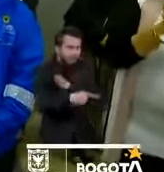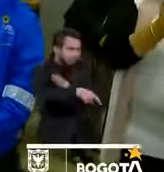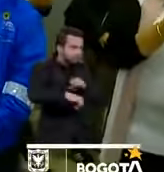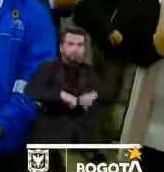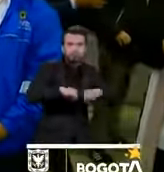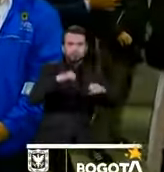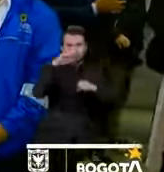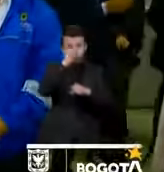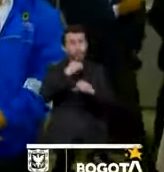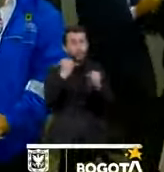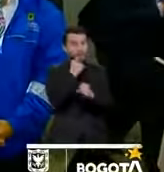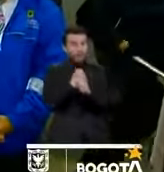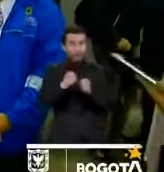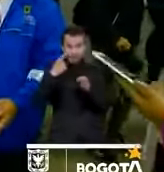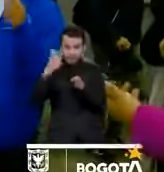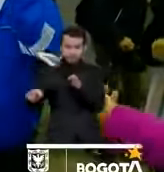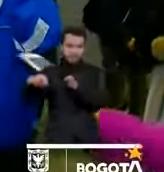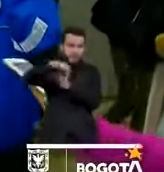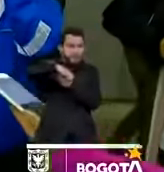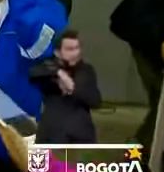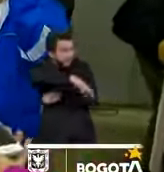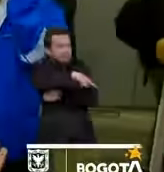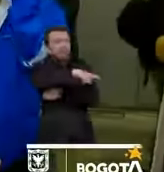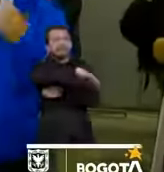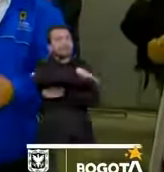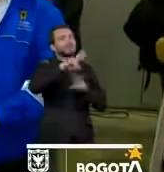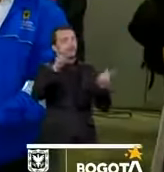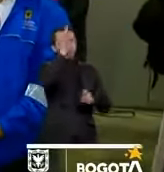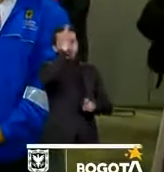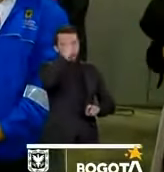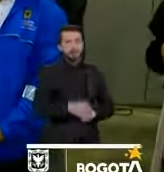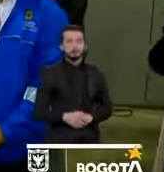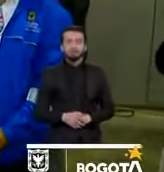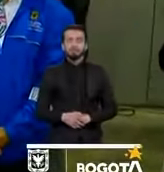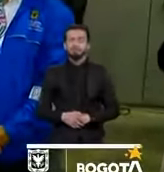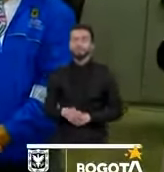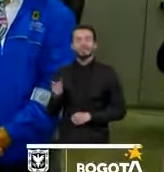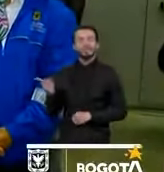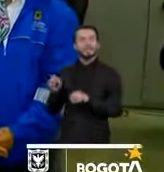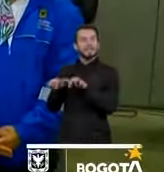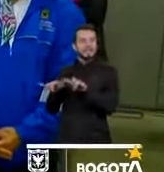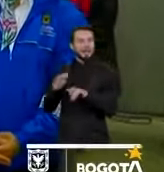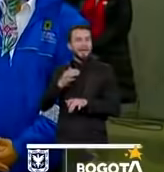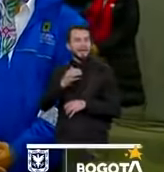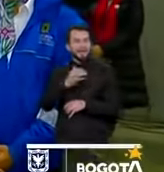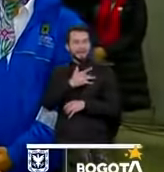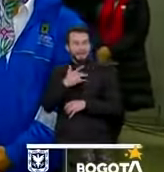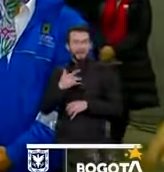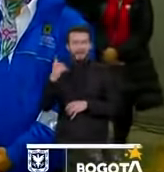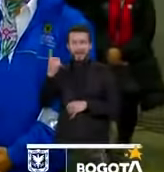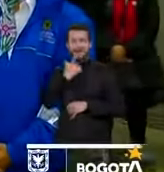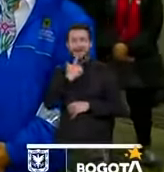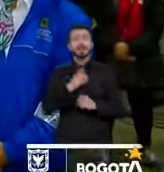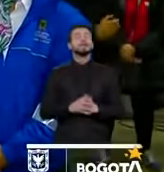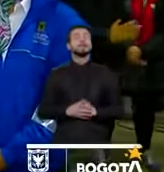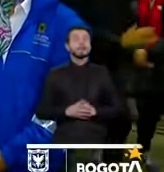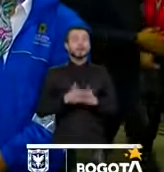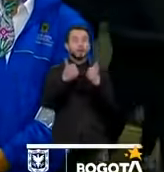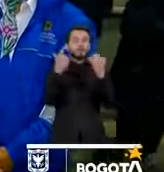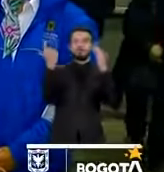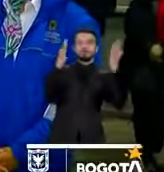Es bueno comparar esto con hospitales de campaña, porque es que la solución que había logrado el mundo hasta